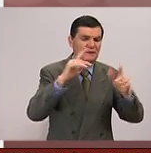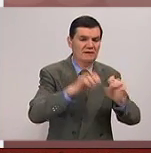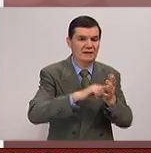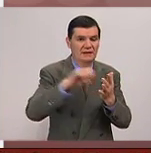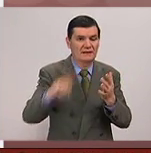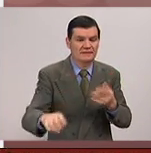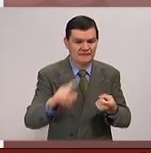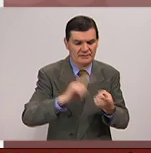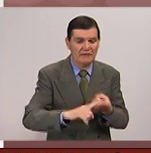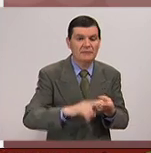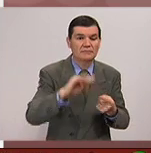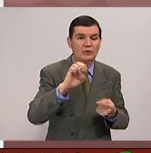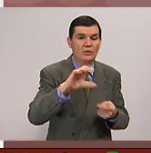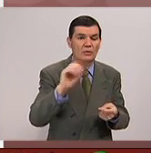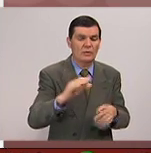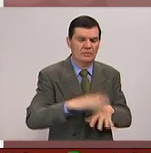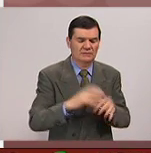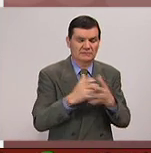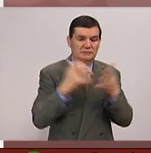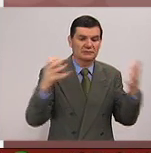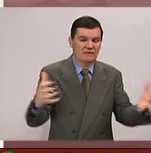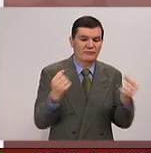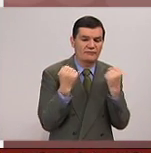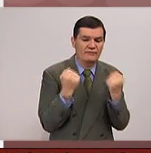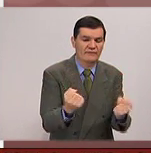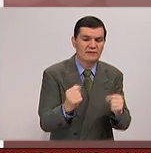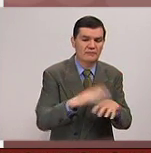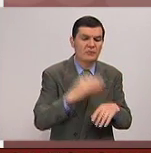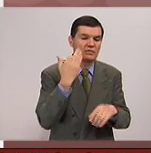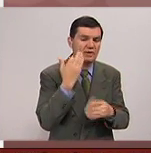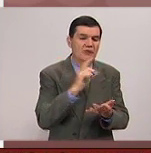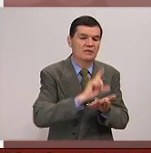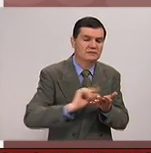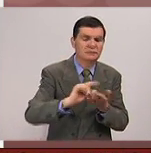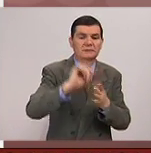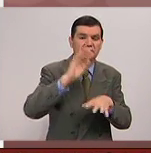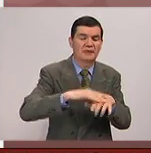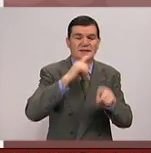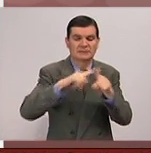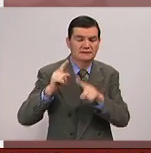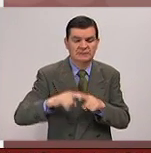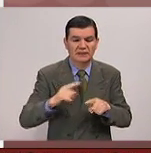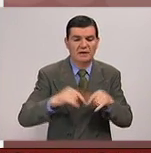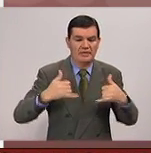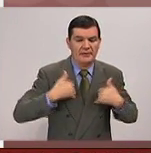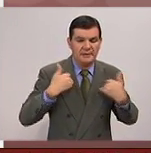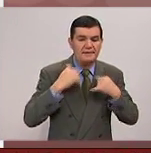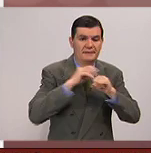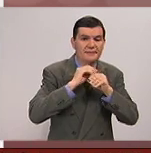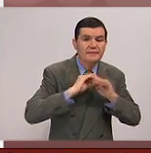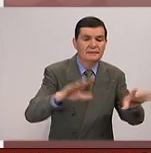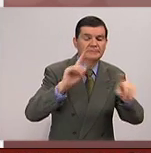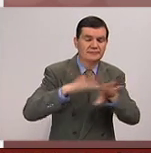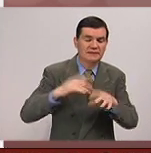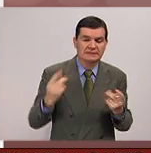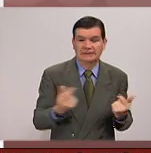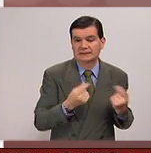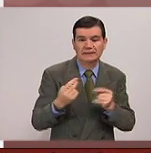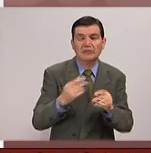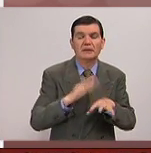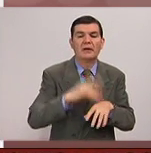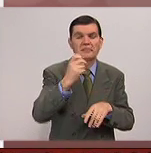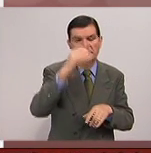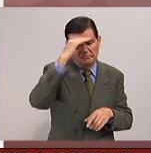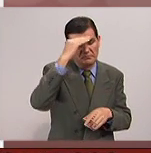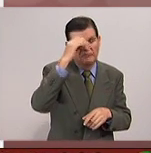esto. El Bronco tuvo un gran impacto a través de las redes sociales, que es el medio por el que los jóvenes se informan de mejor manera, y sí